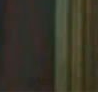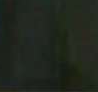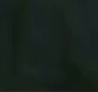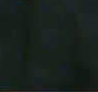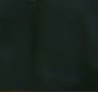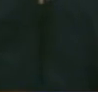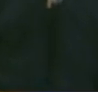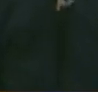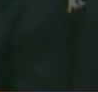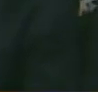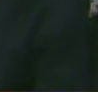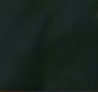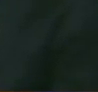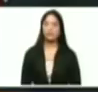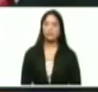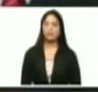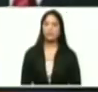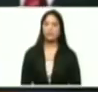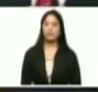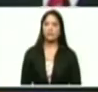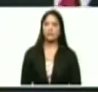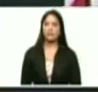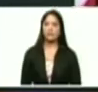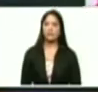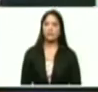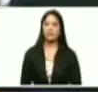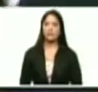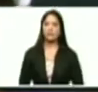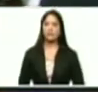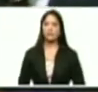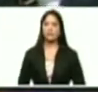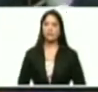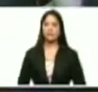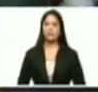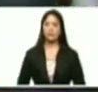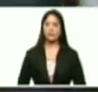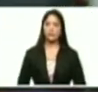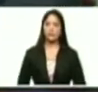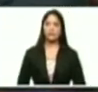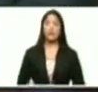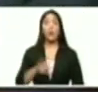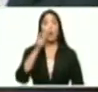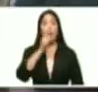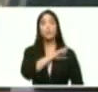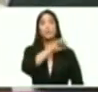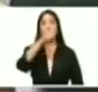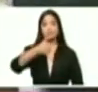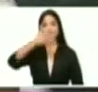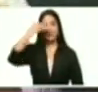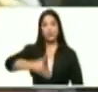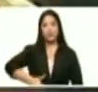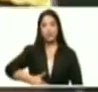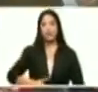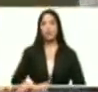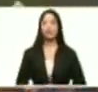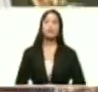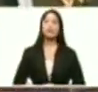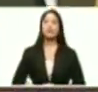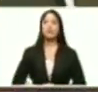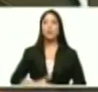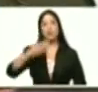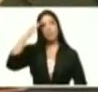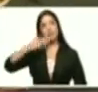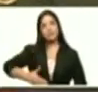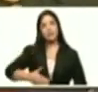compañeros de la Fuerza Armada Nacional Bolivariana, general en jefe Vladimir Padrino López, general en jefe Pérez Arcai, comandante